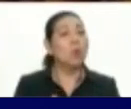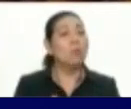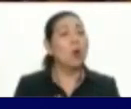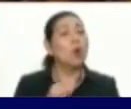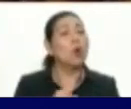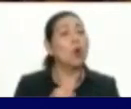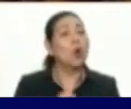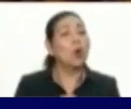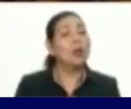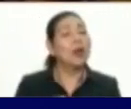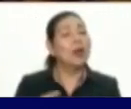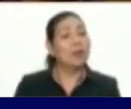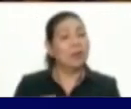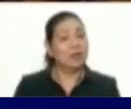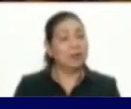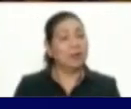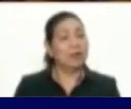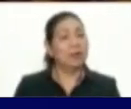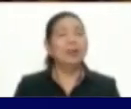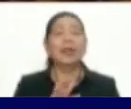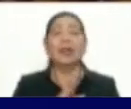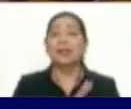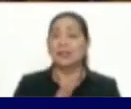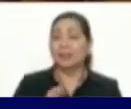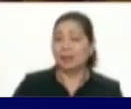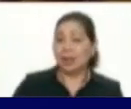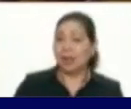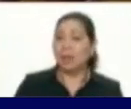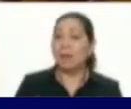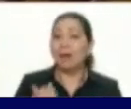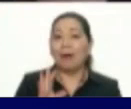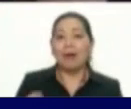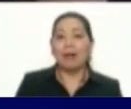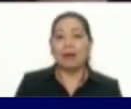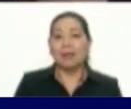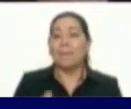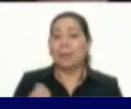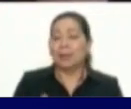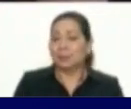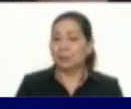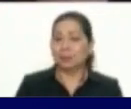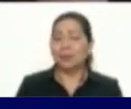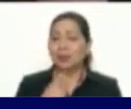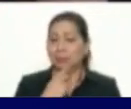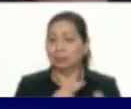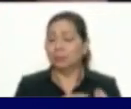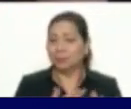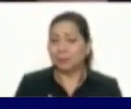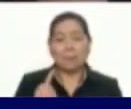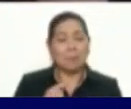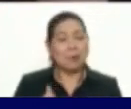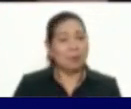los diferentes estamentos del Estado para obtener ganancias ilícitas. Pues servirse de un cargo público